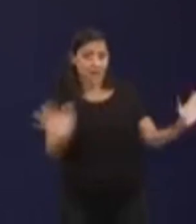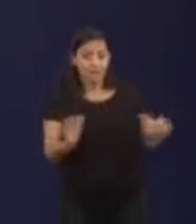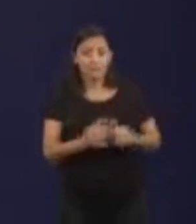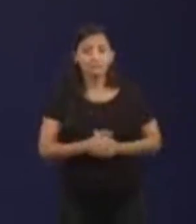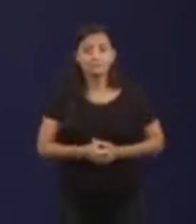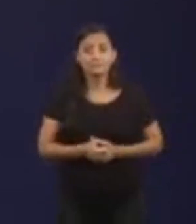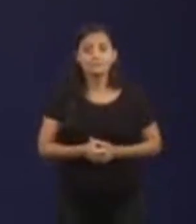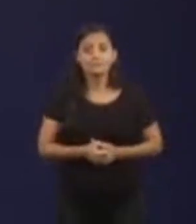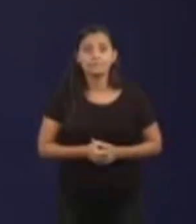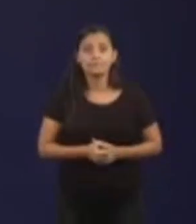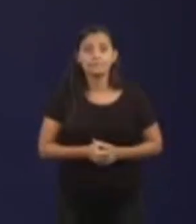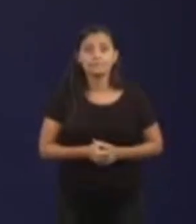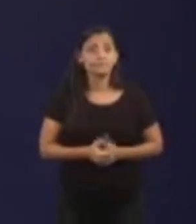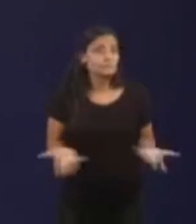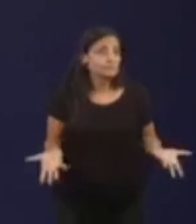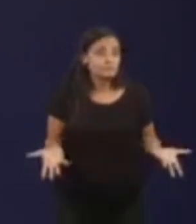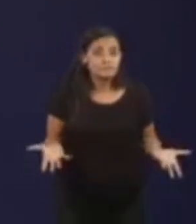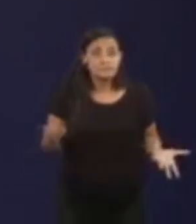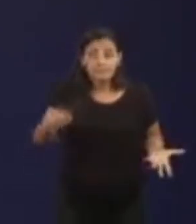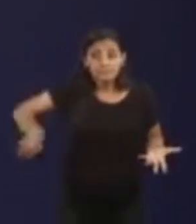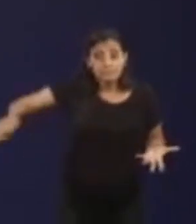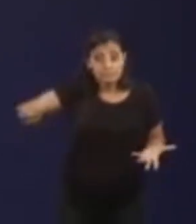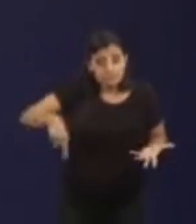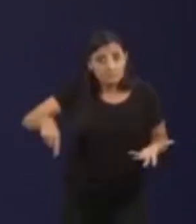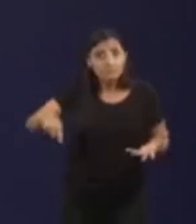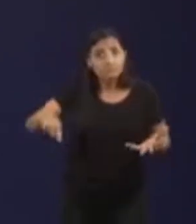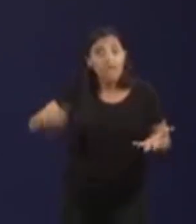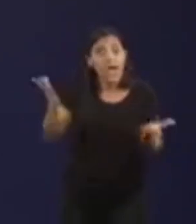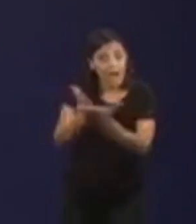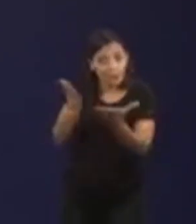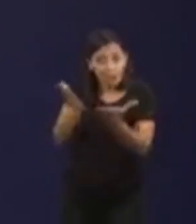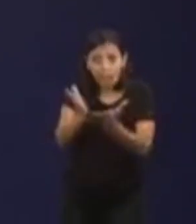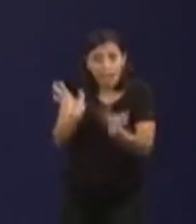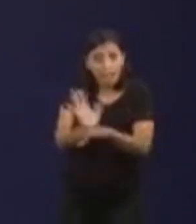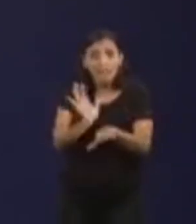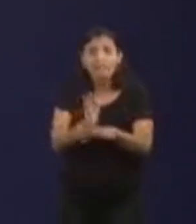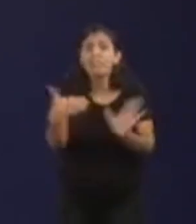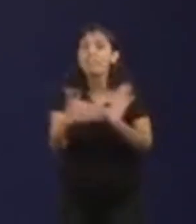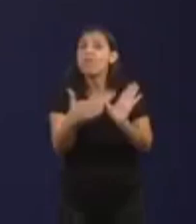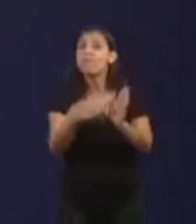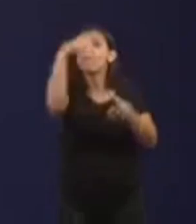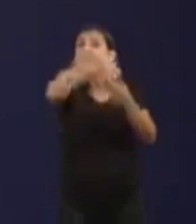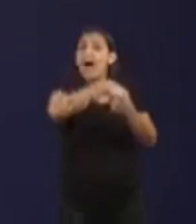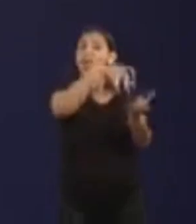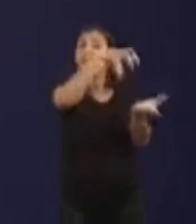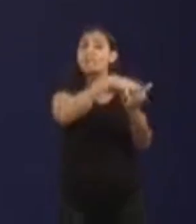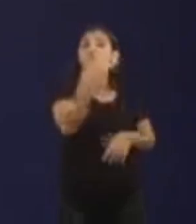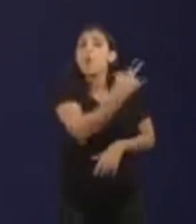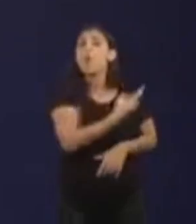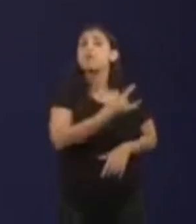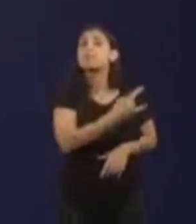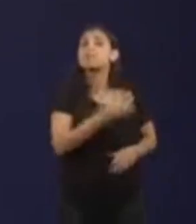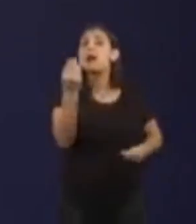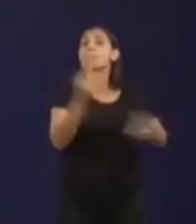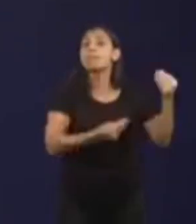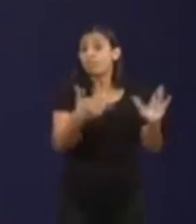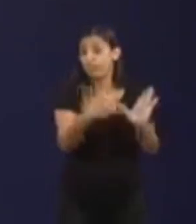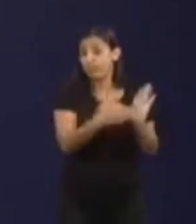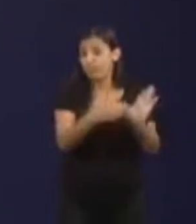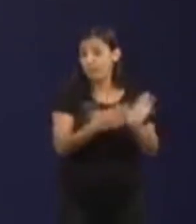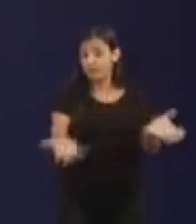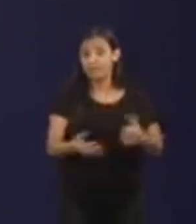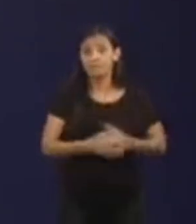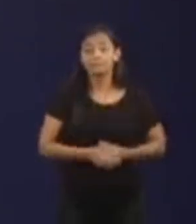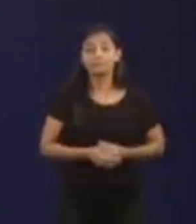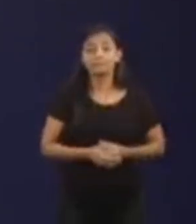aclaración en las mejores condiciones que el presupuesto que tengan las universidades lo permite qué qué qué pretende Cuál es la pretensión